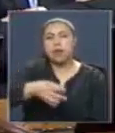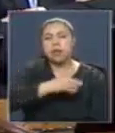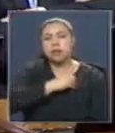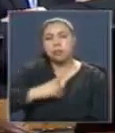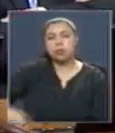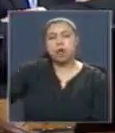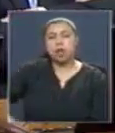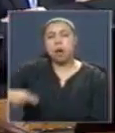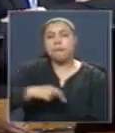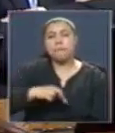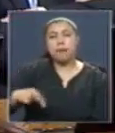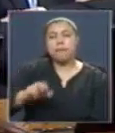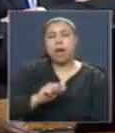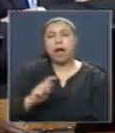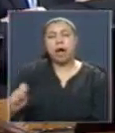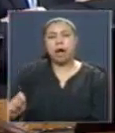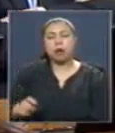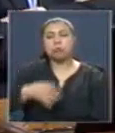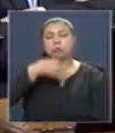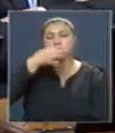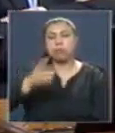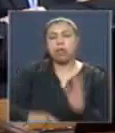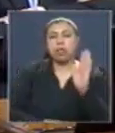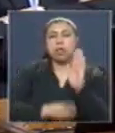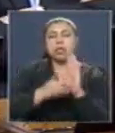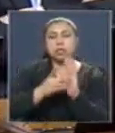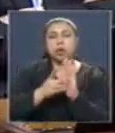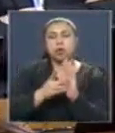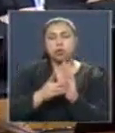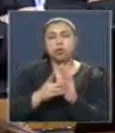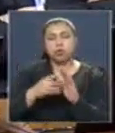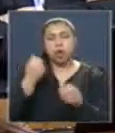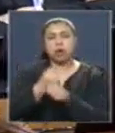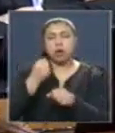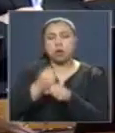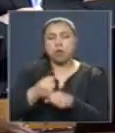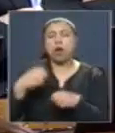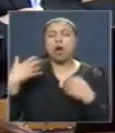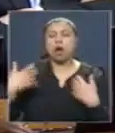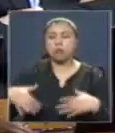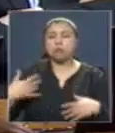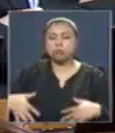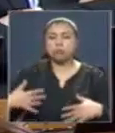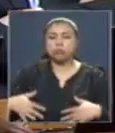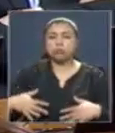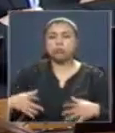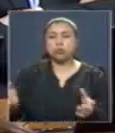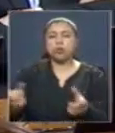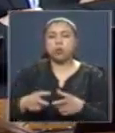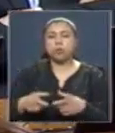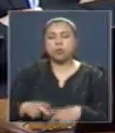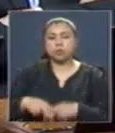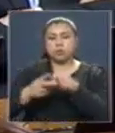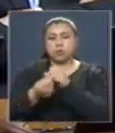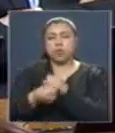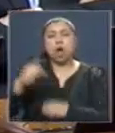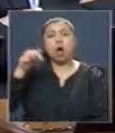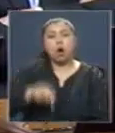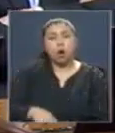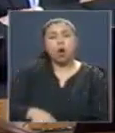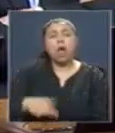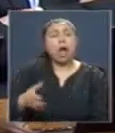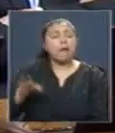Pepe Aut, que también ha desarrollado una labor muy importante en la Comisión de Hacienda. Pero también había que